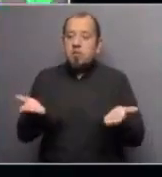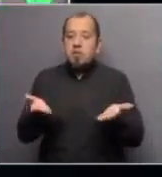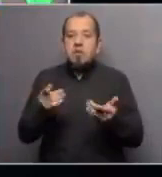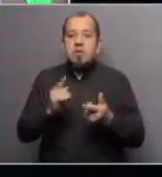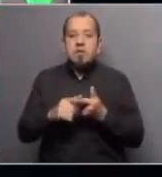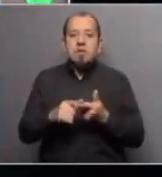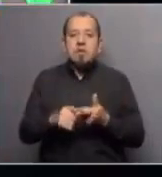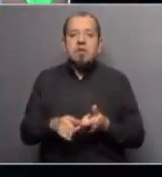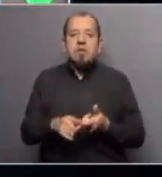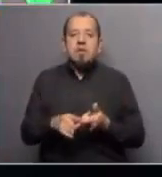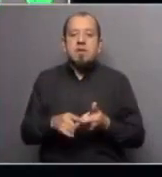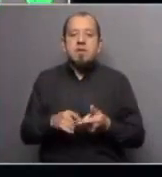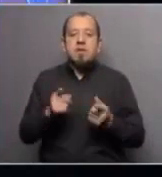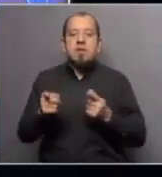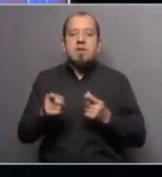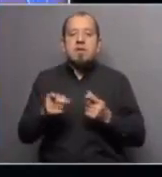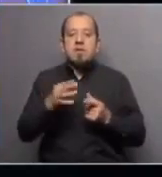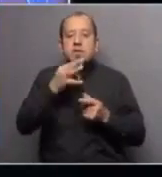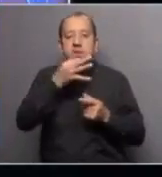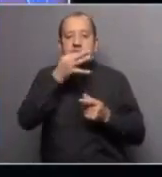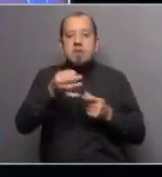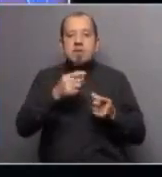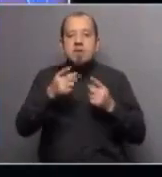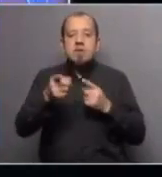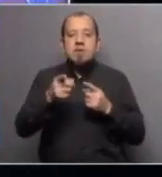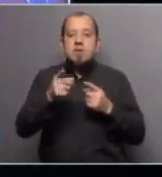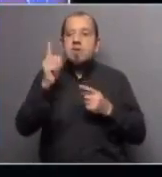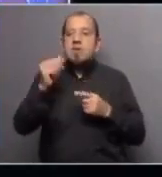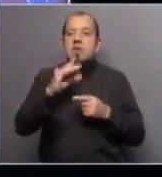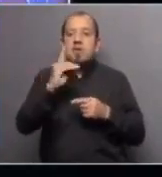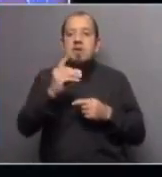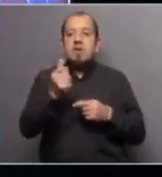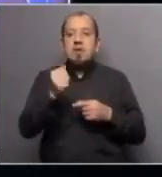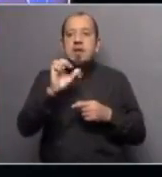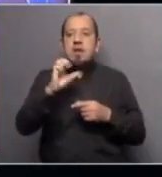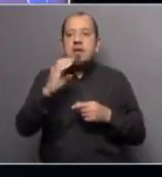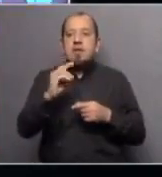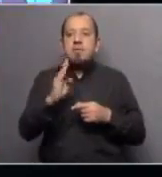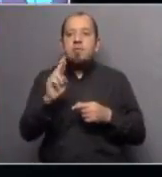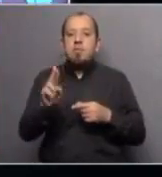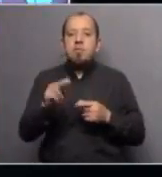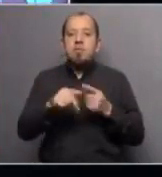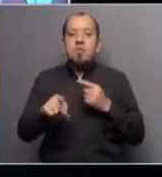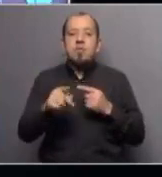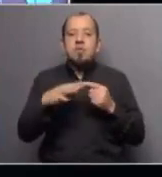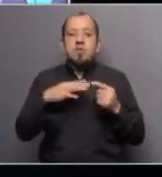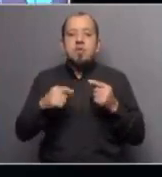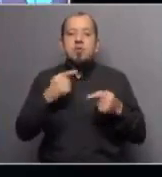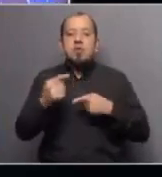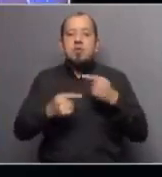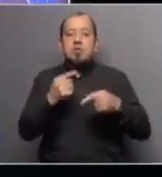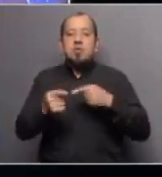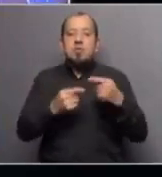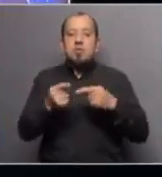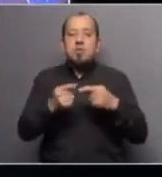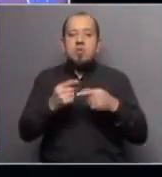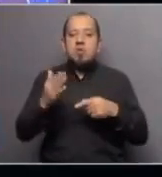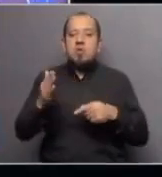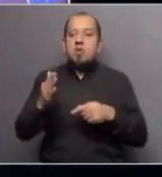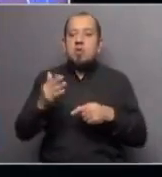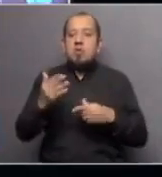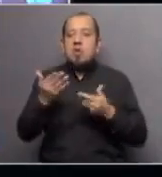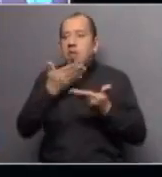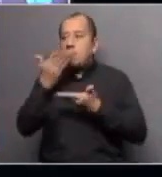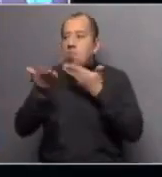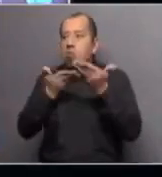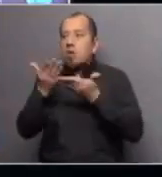En un momento se llegó como hasta a sugerir, en una autoridad de AECU llegó a sugerir en una radio que si seguía aumentando el número de murgas de mujeres,